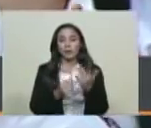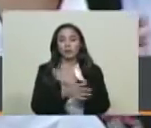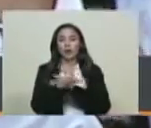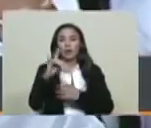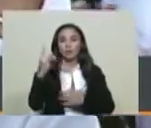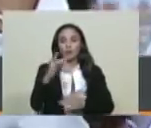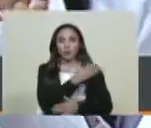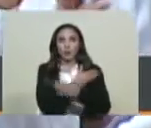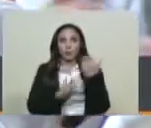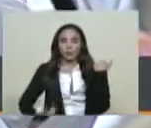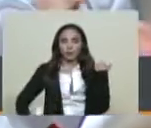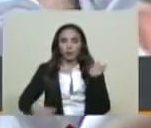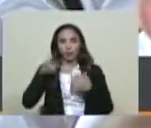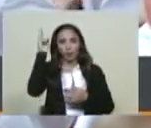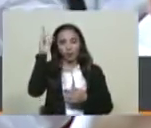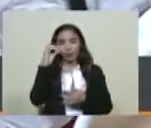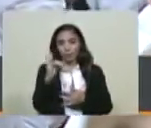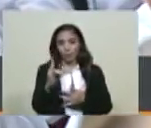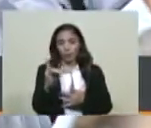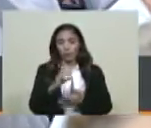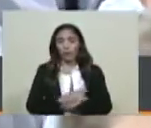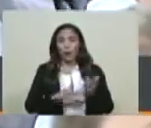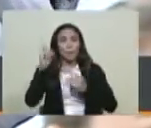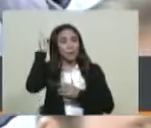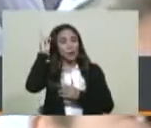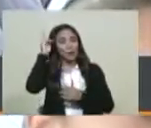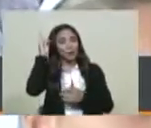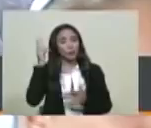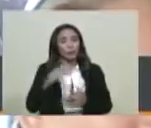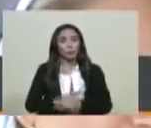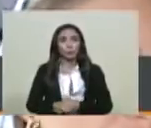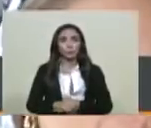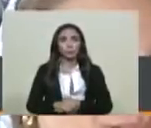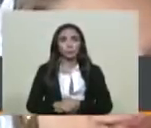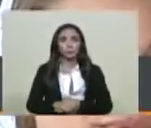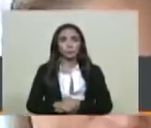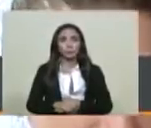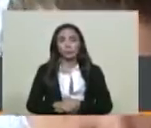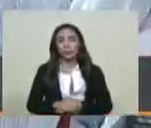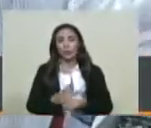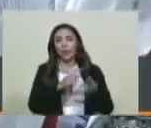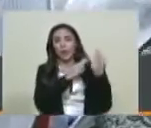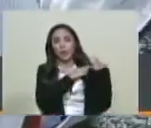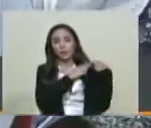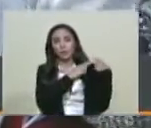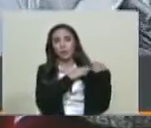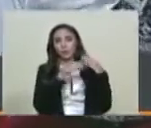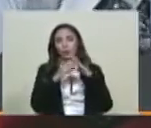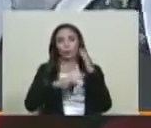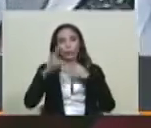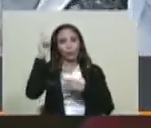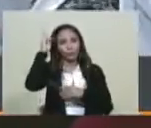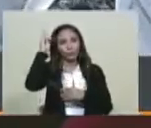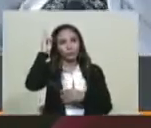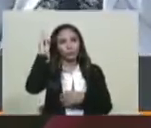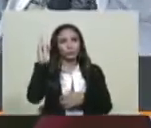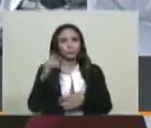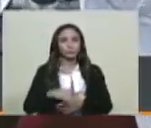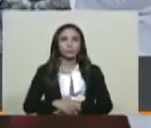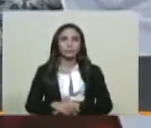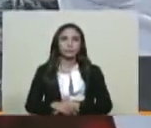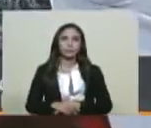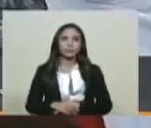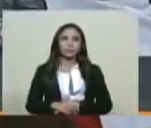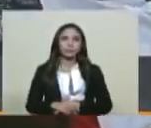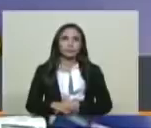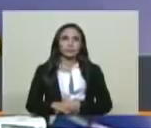El Inca de Bolivia y del sur. El